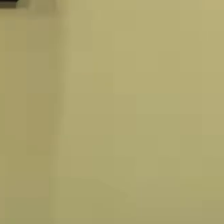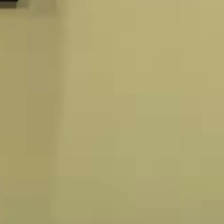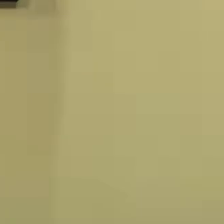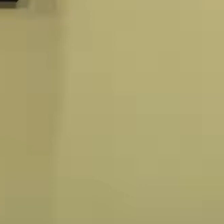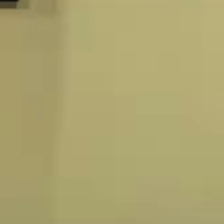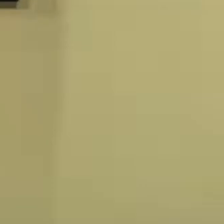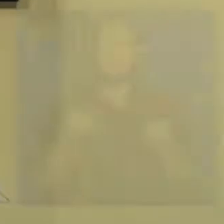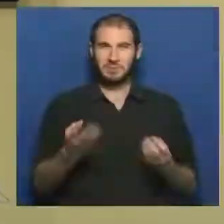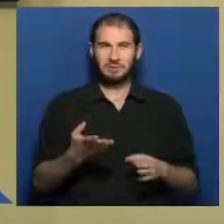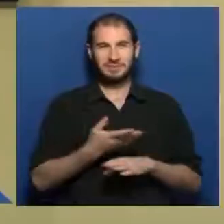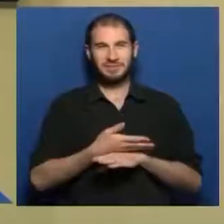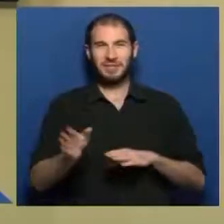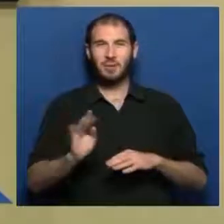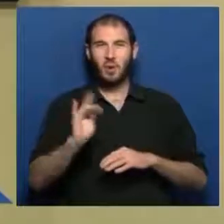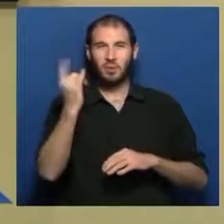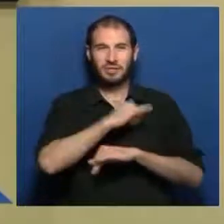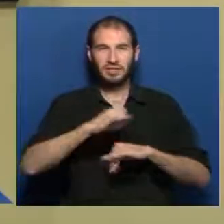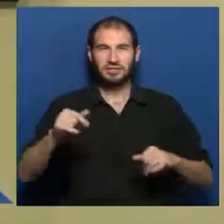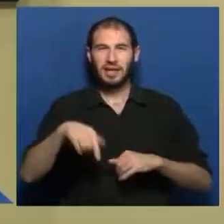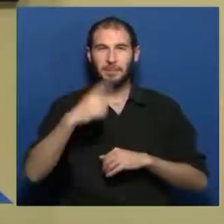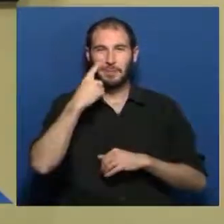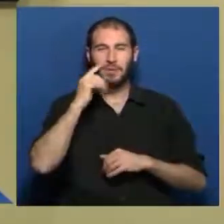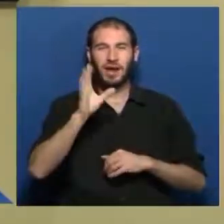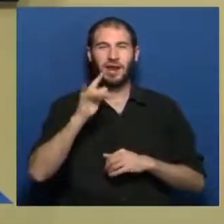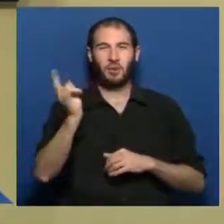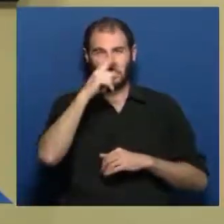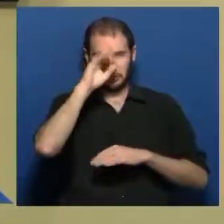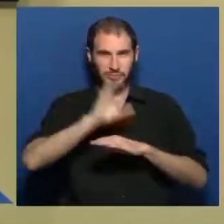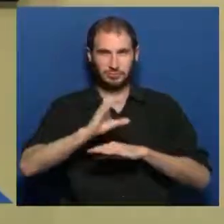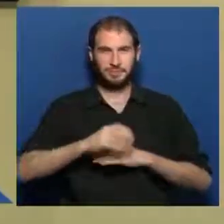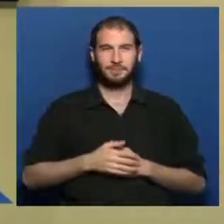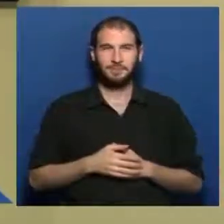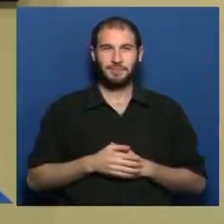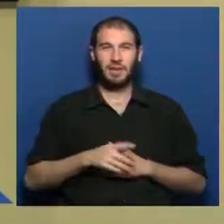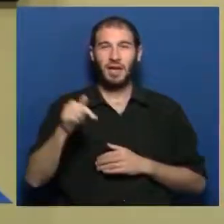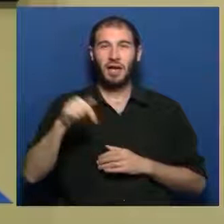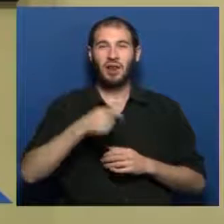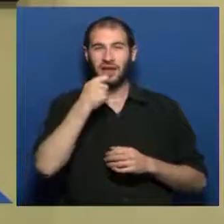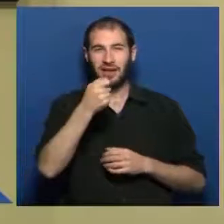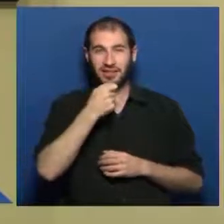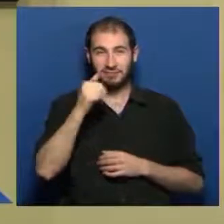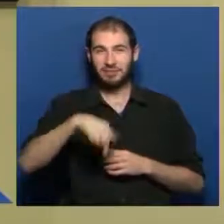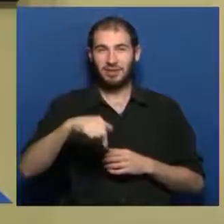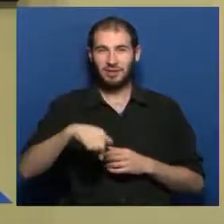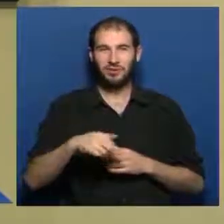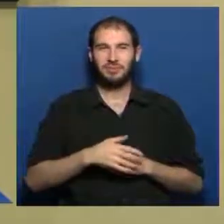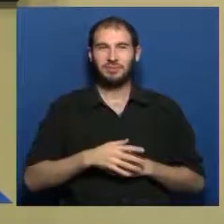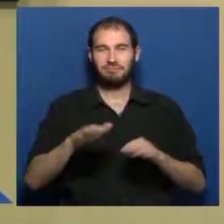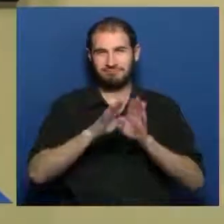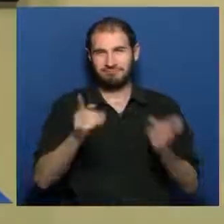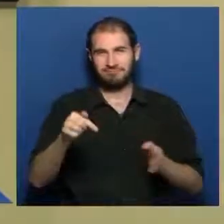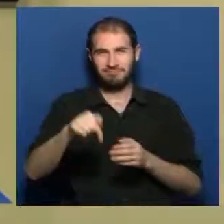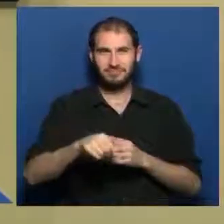Muy bien, continuamos en Unidiversidad Noticias, en vivo en el canal de la Universidad Nacional de Cuyo. Momento de entrevista hoy aquí en el